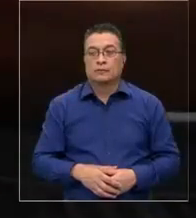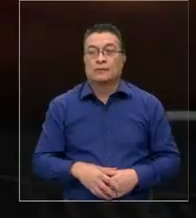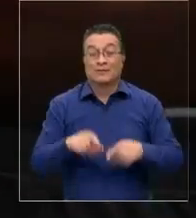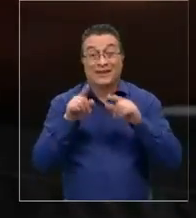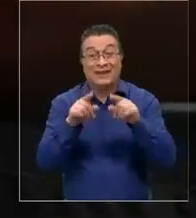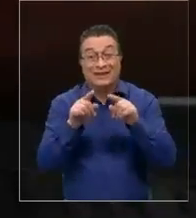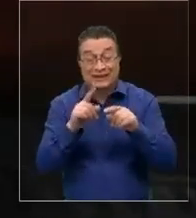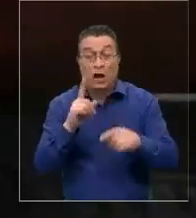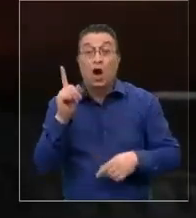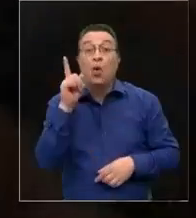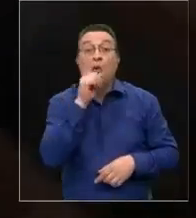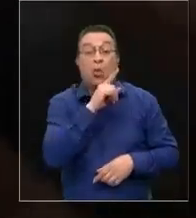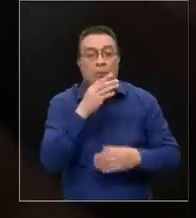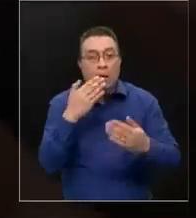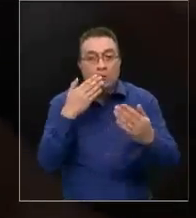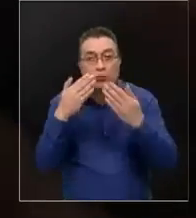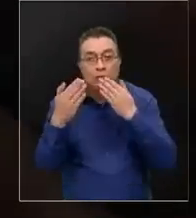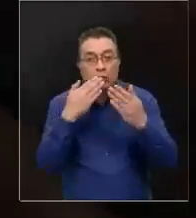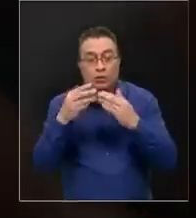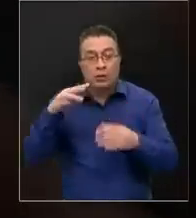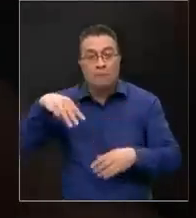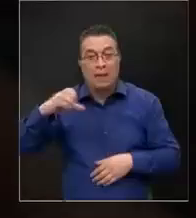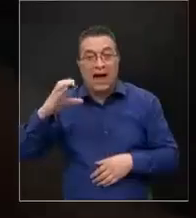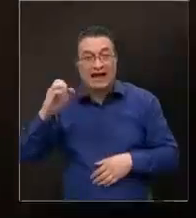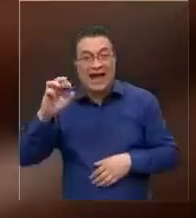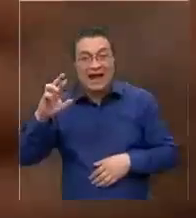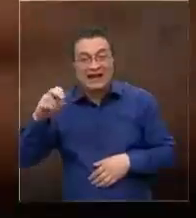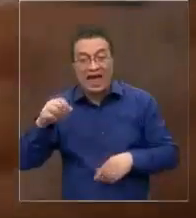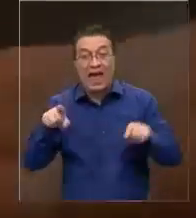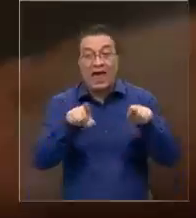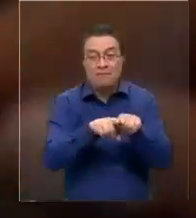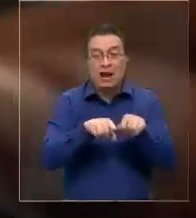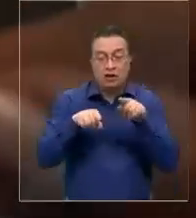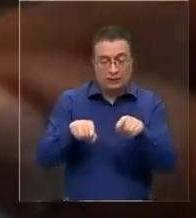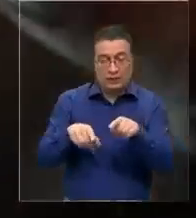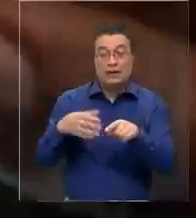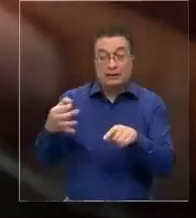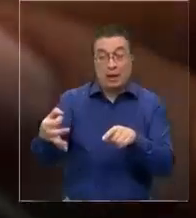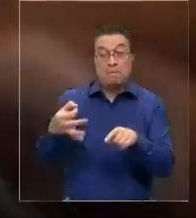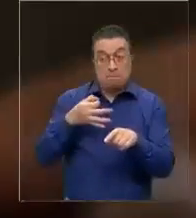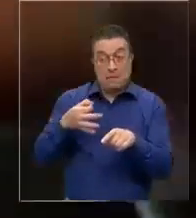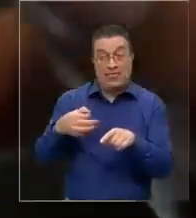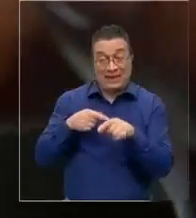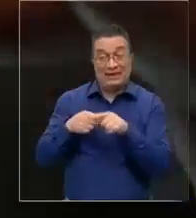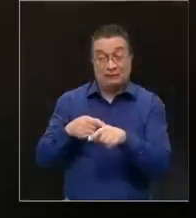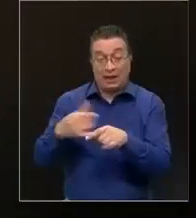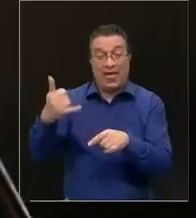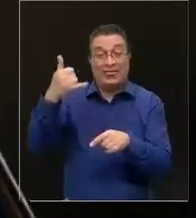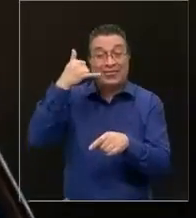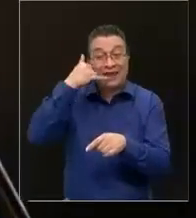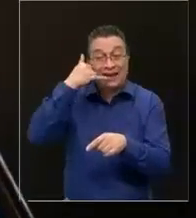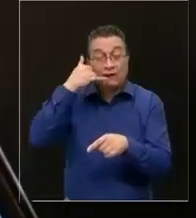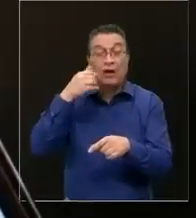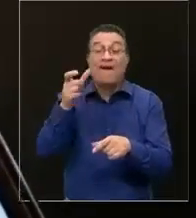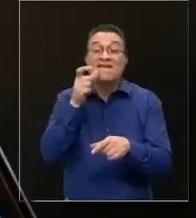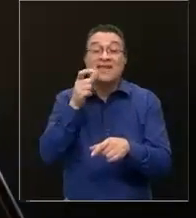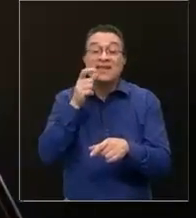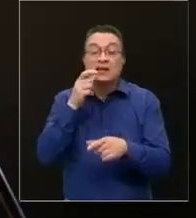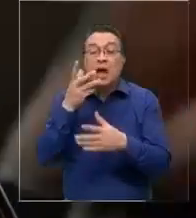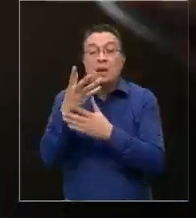Esta fue la última conversación que tuvo Macarena con su hermana. Acá ella me comenta en dónde tiene su teléfono con la batería